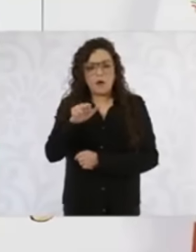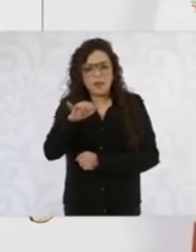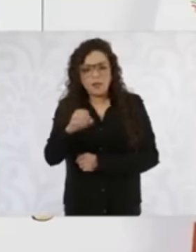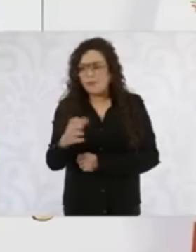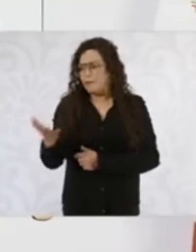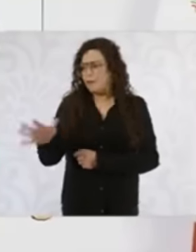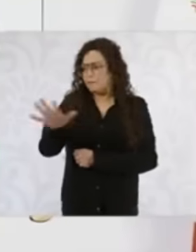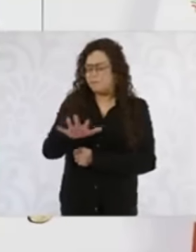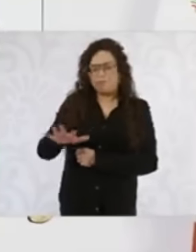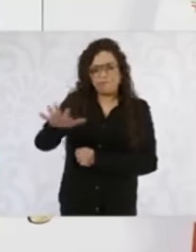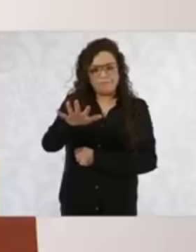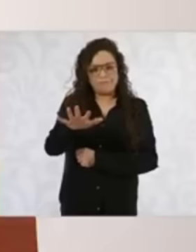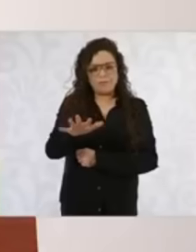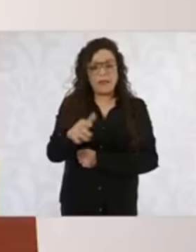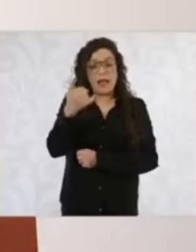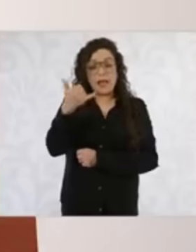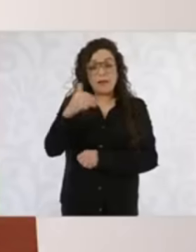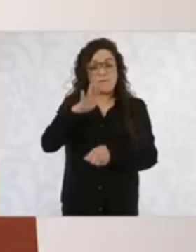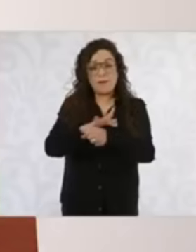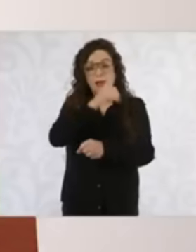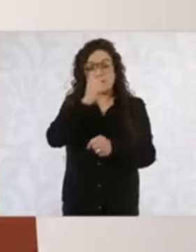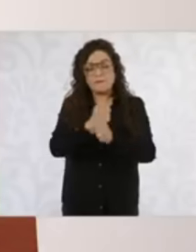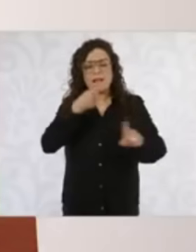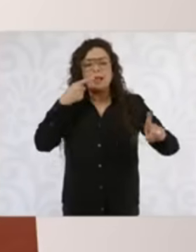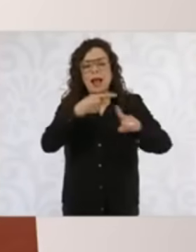juntos son cerca de